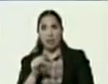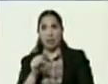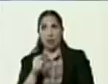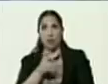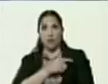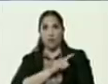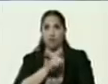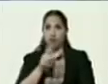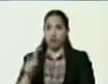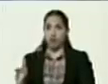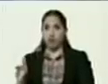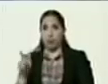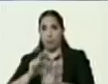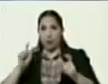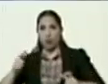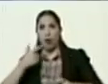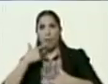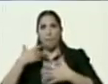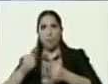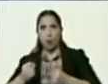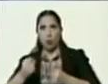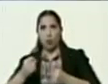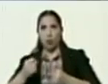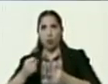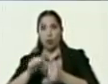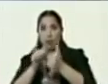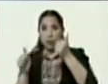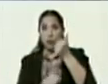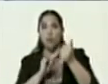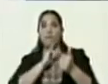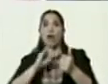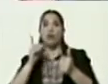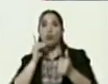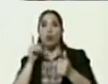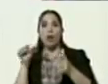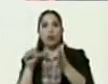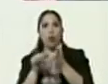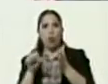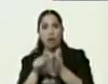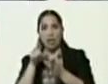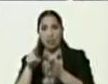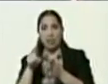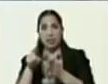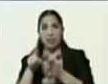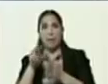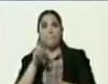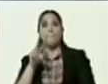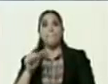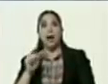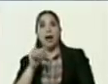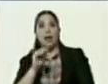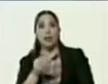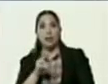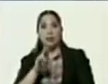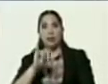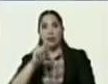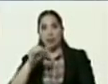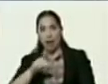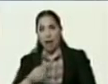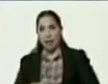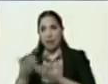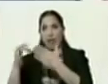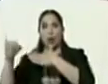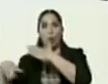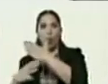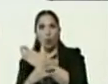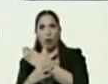con personal de seguridad la escolta personal del subpresidente Duque y es allí donde Argenis Vaca y Patrón Pobre entregan a